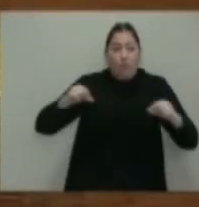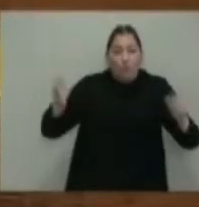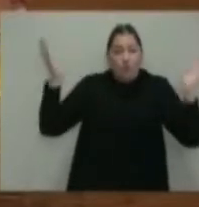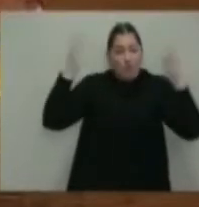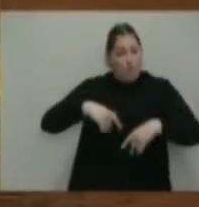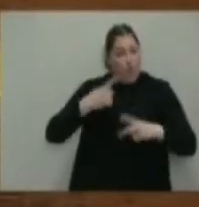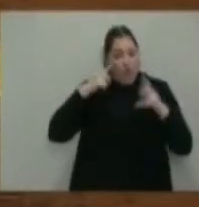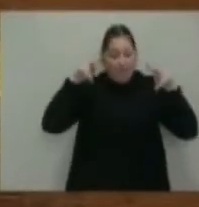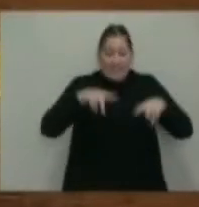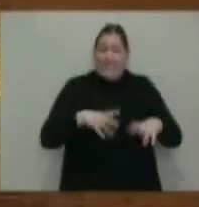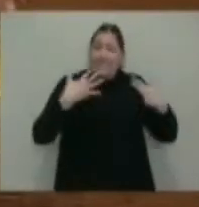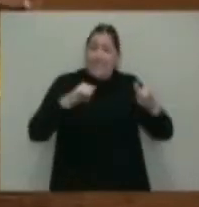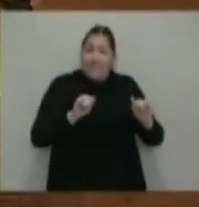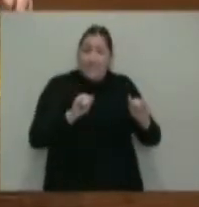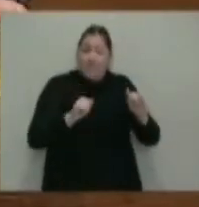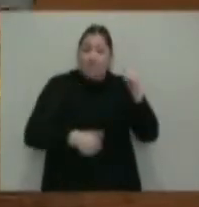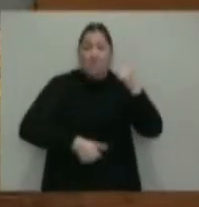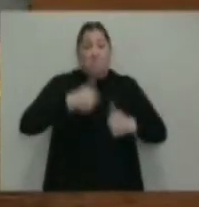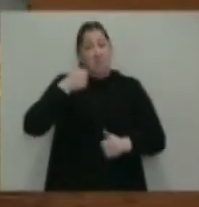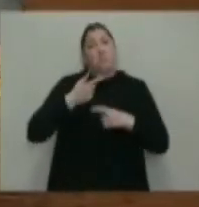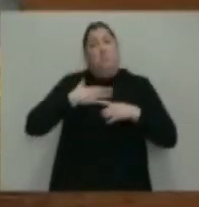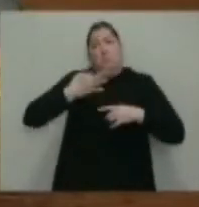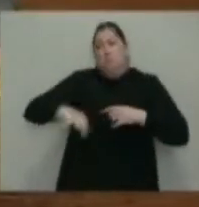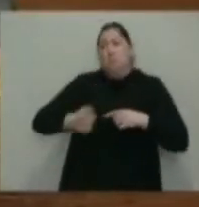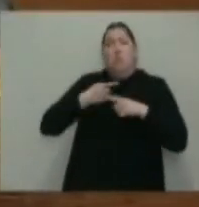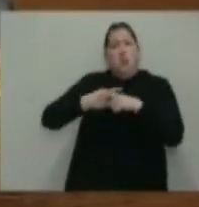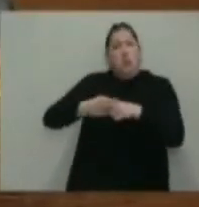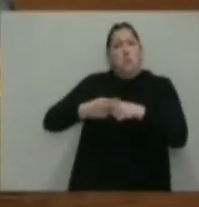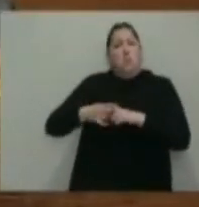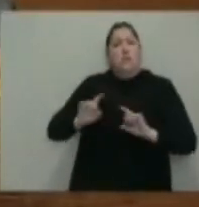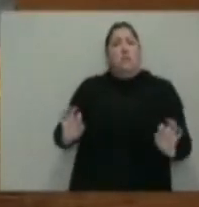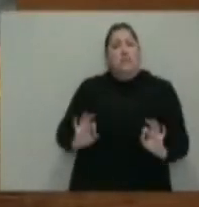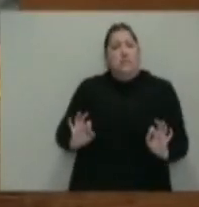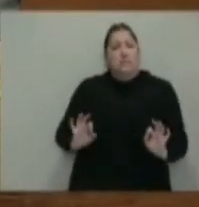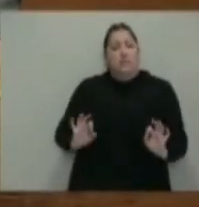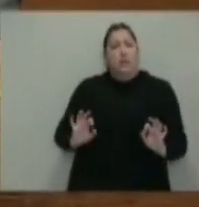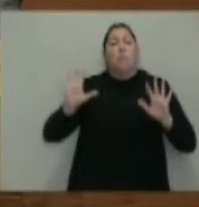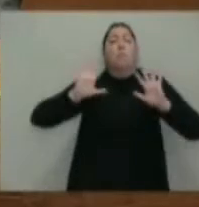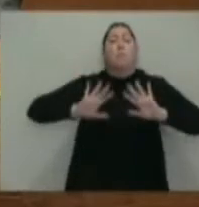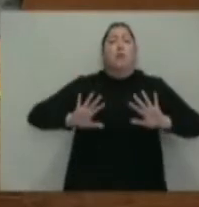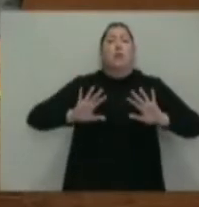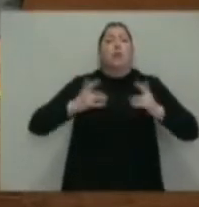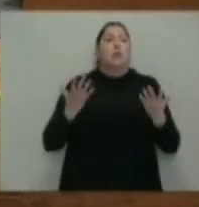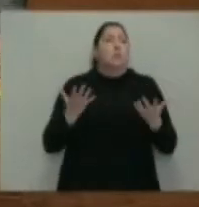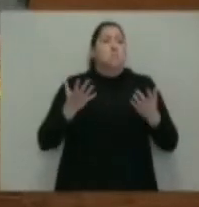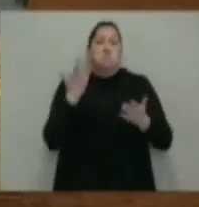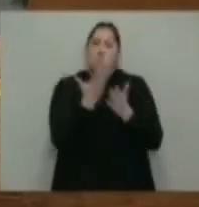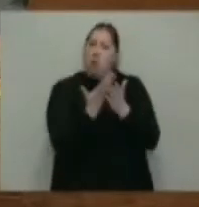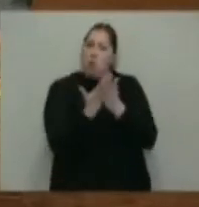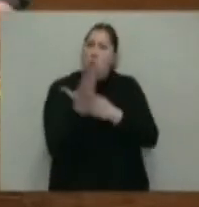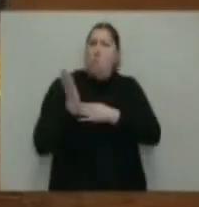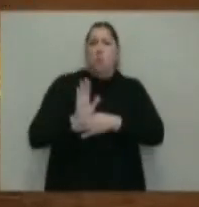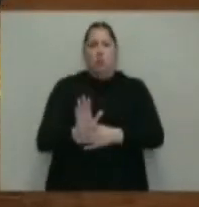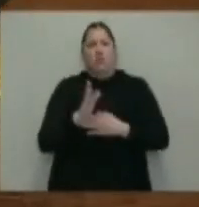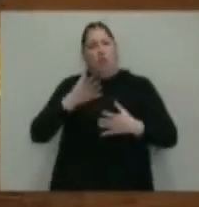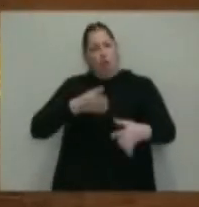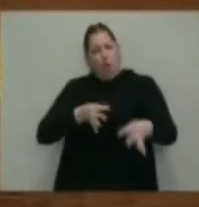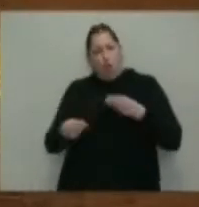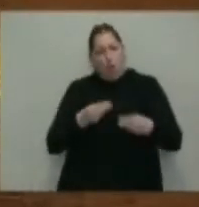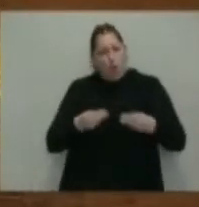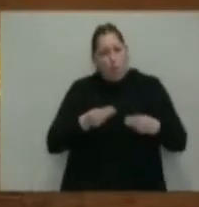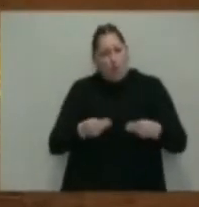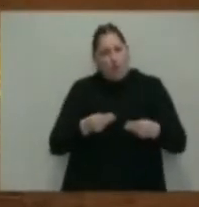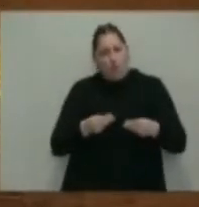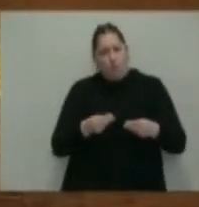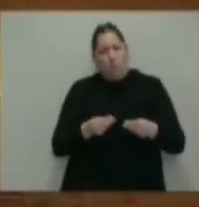visto. Se podrán, quizá no compartir desde postulados ideológicos estas propuestas o este documento, pero lo cierto es